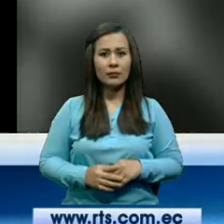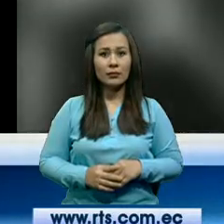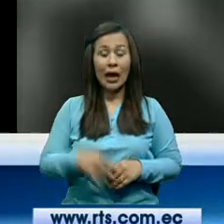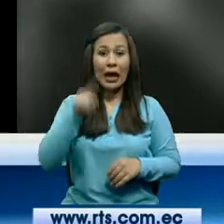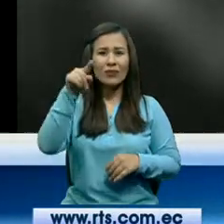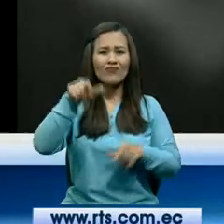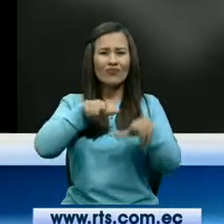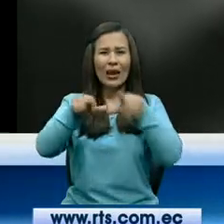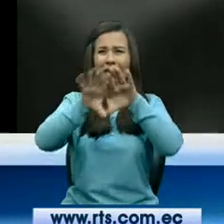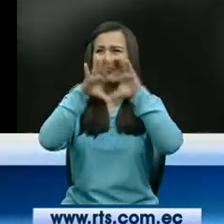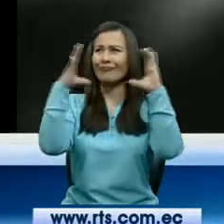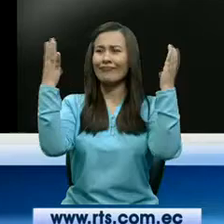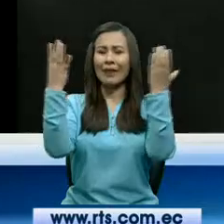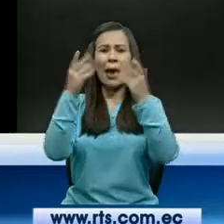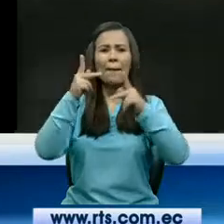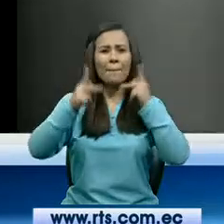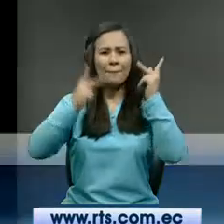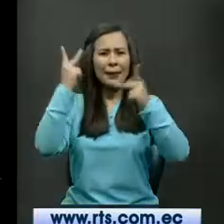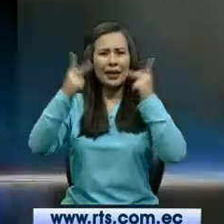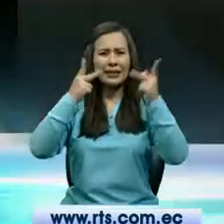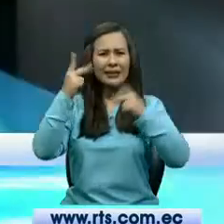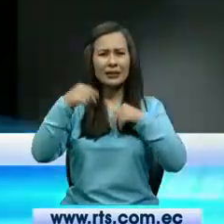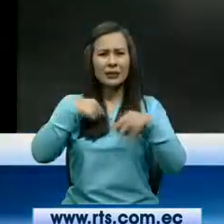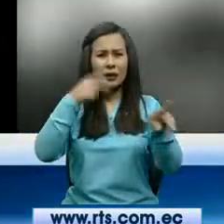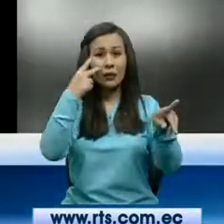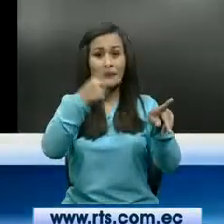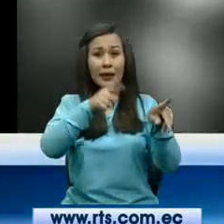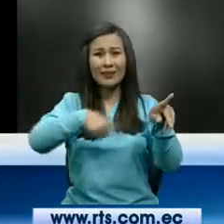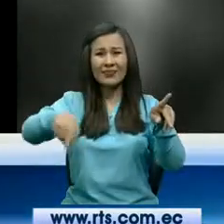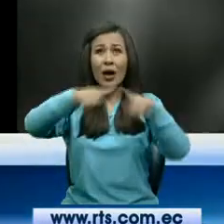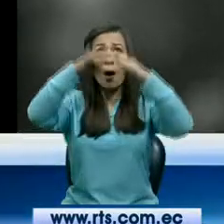Debido a las fuertes lluvias, el techo colapsó.